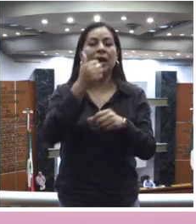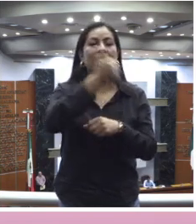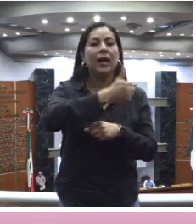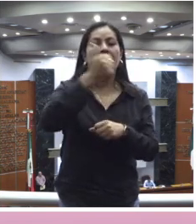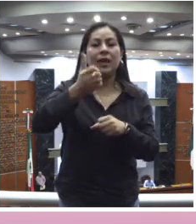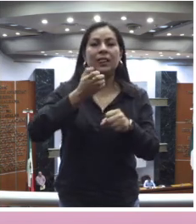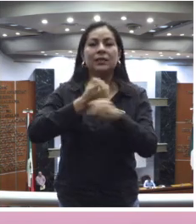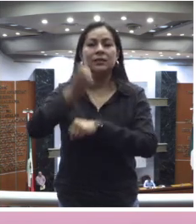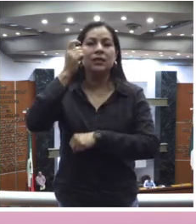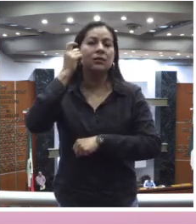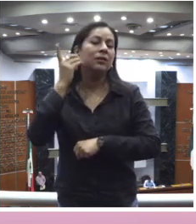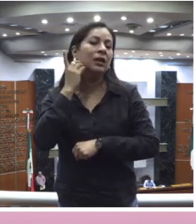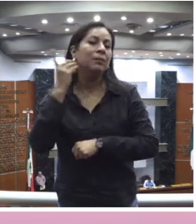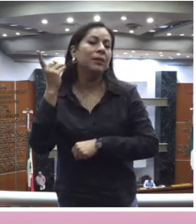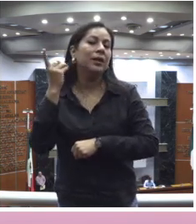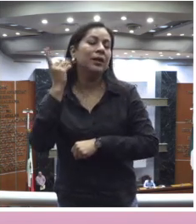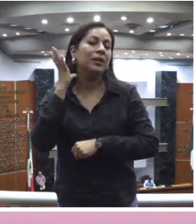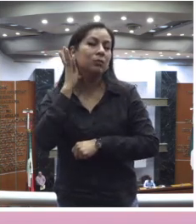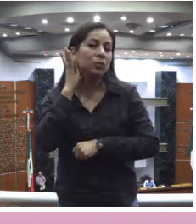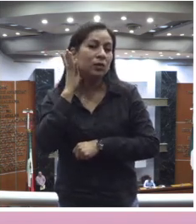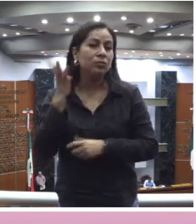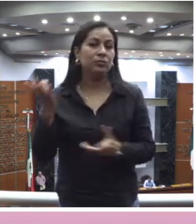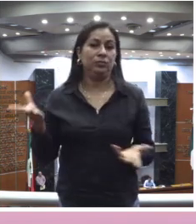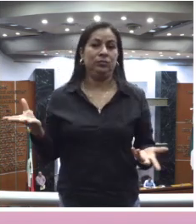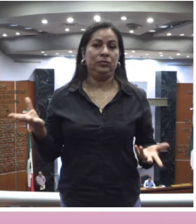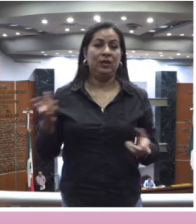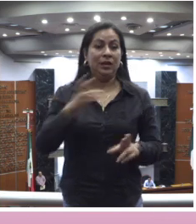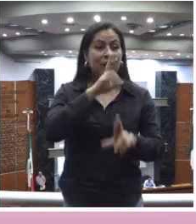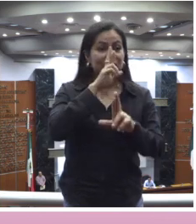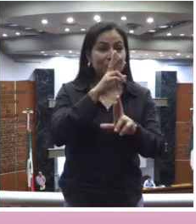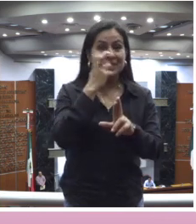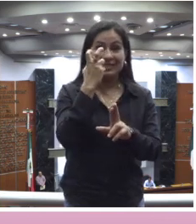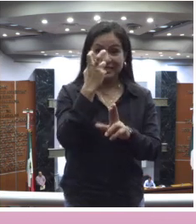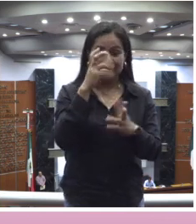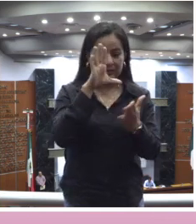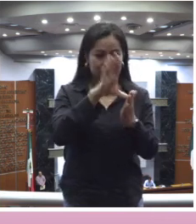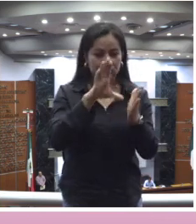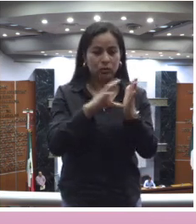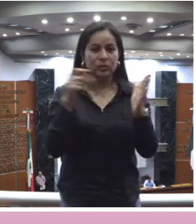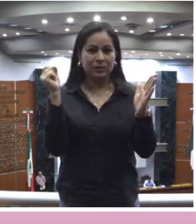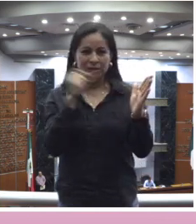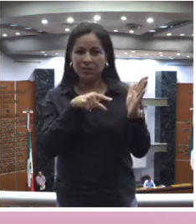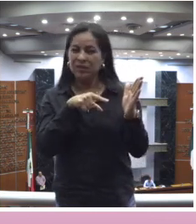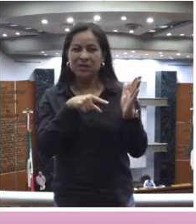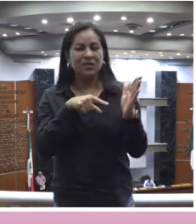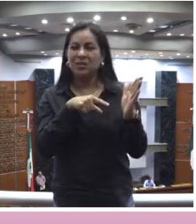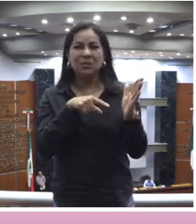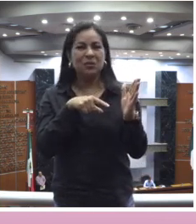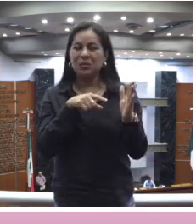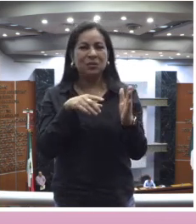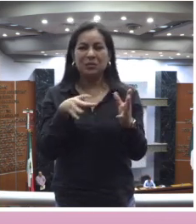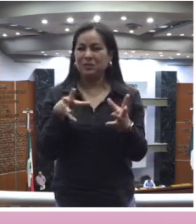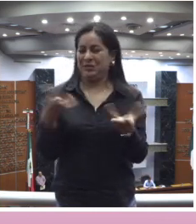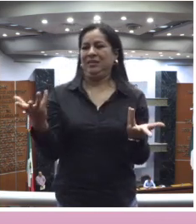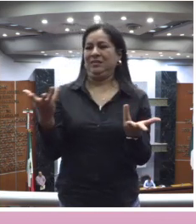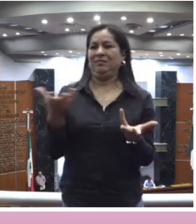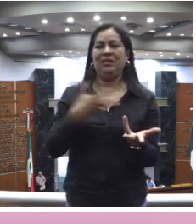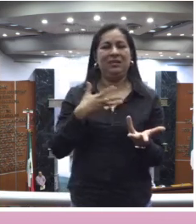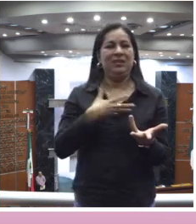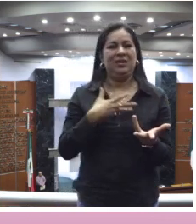estados. La resolución de estas acciones de inconstitucionalidad no está tomando en